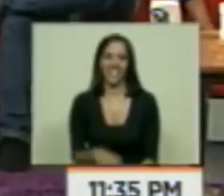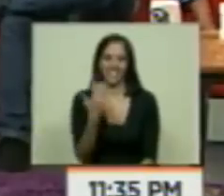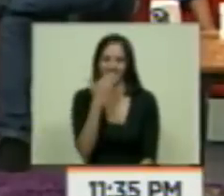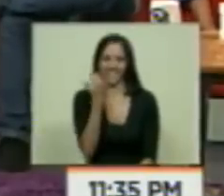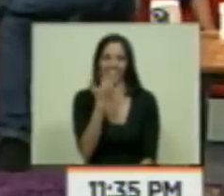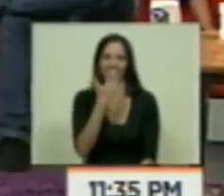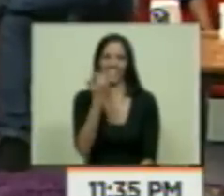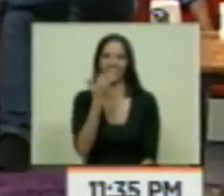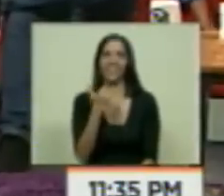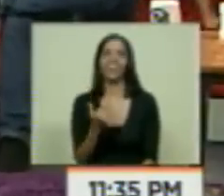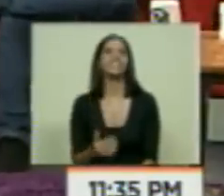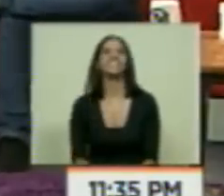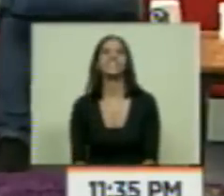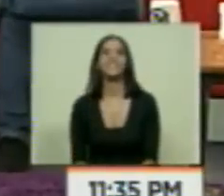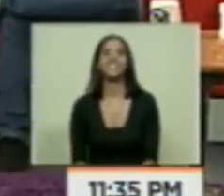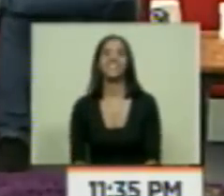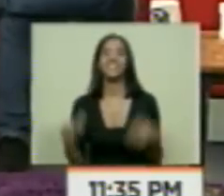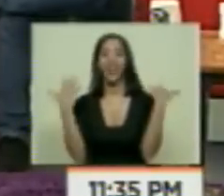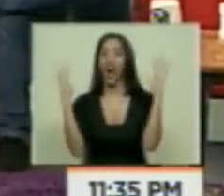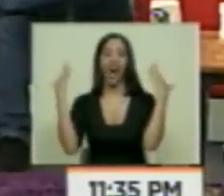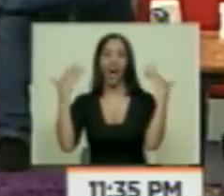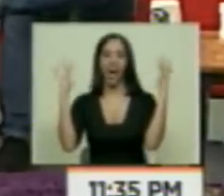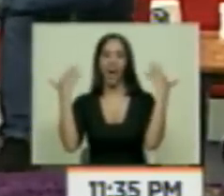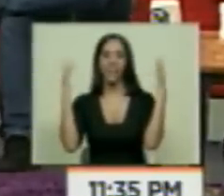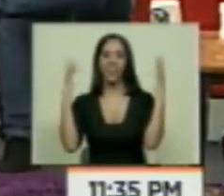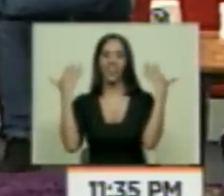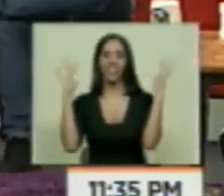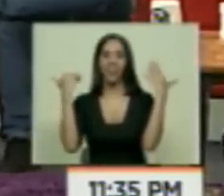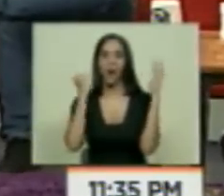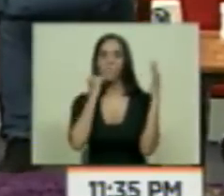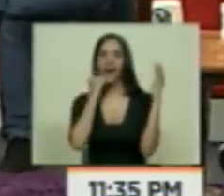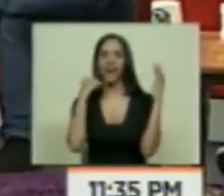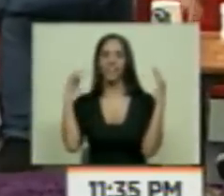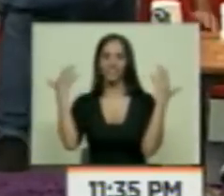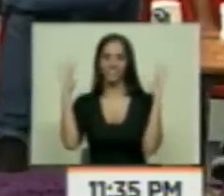Mango, no lee de ahí. Un aplauso para Mango. Bravo.